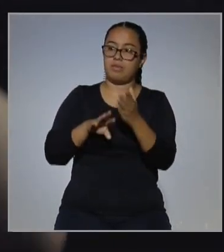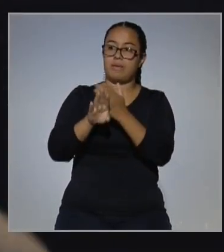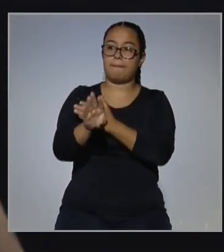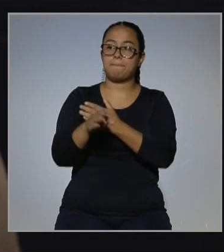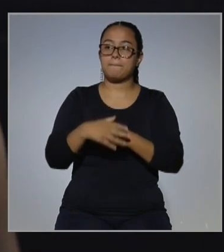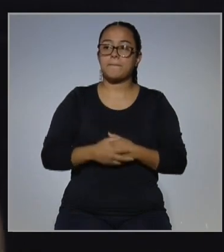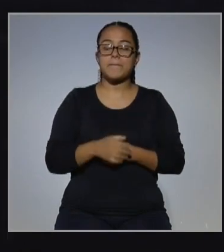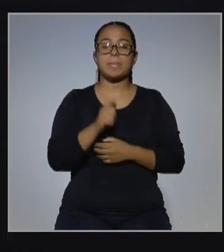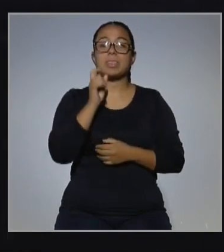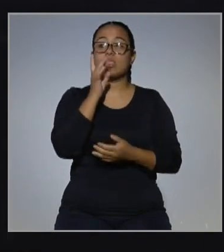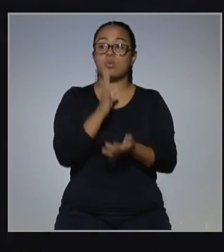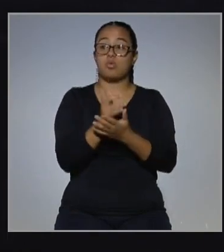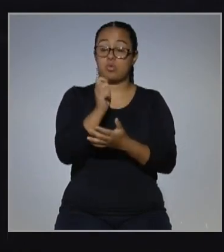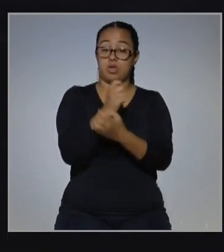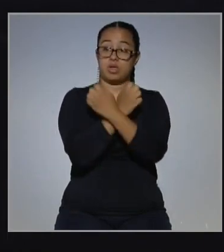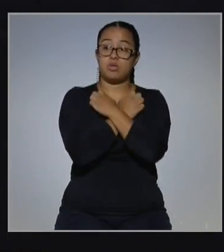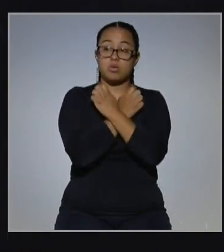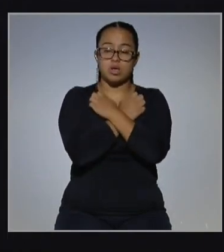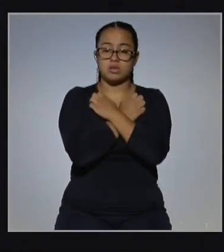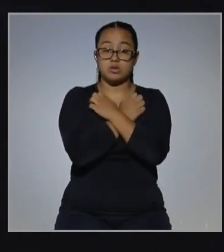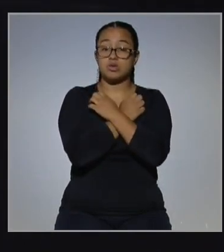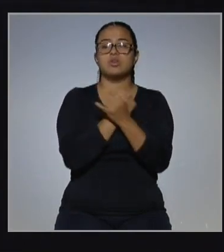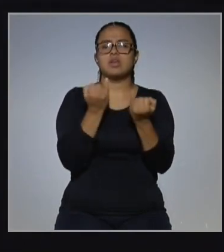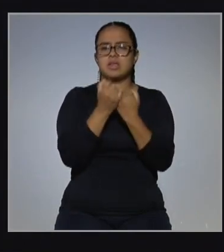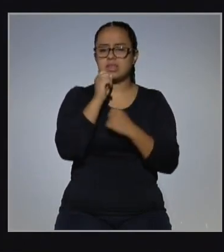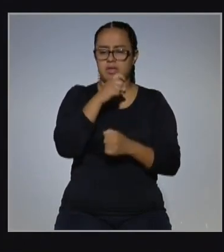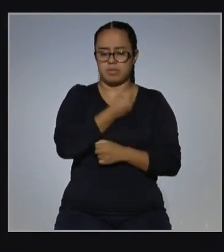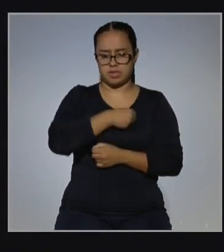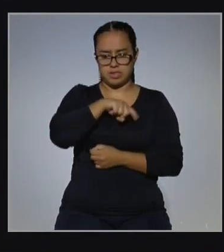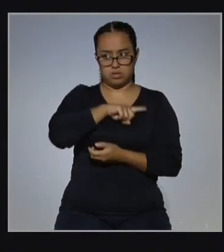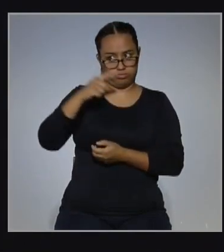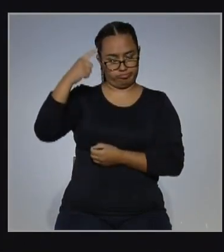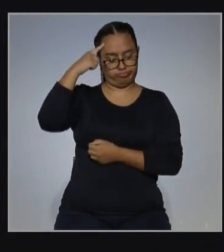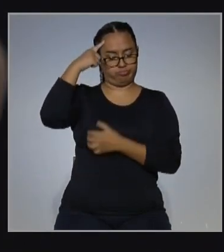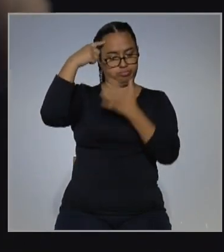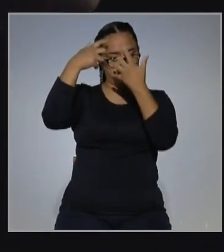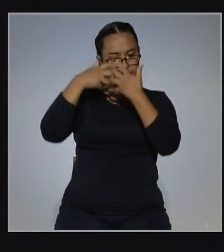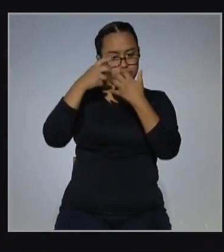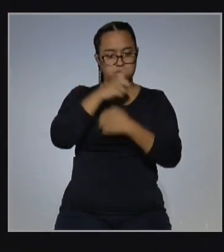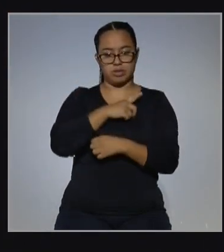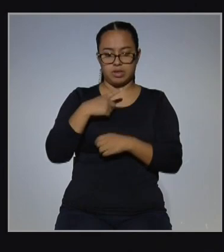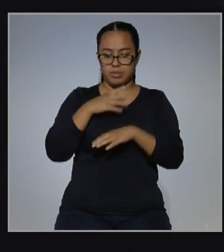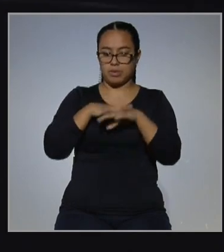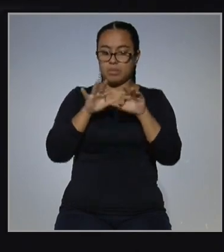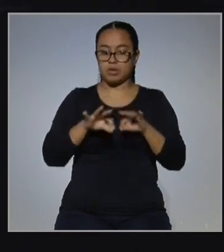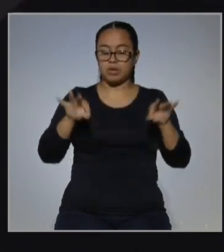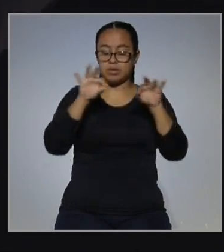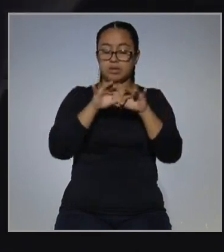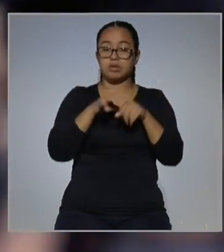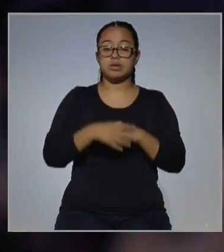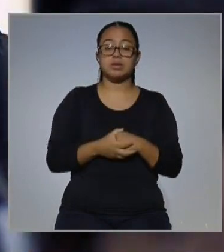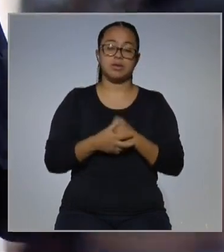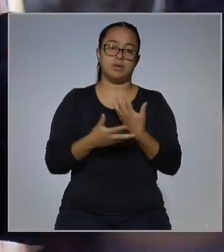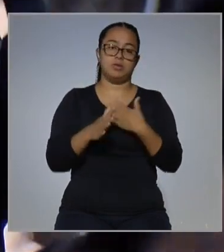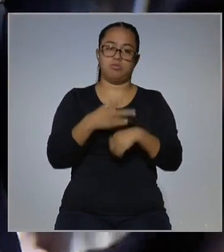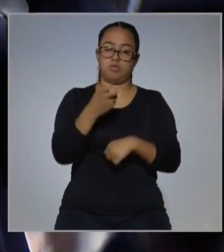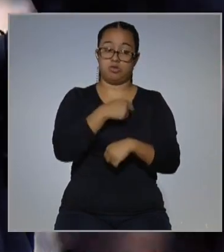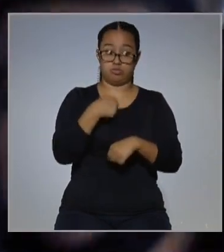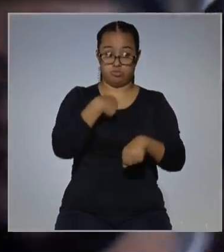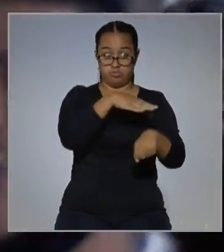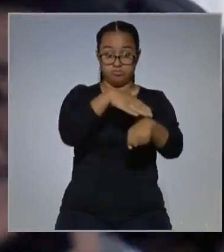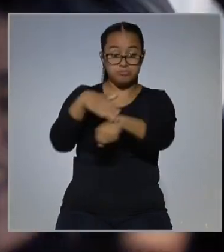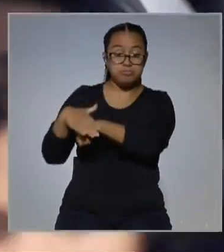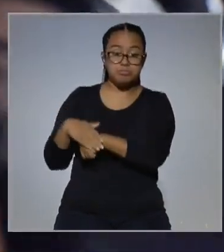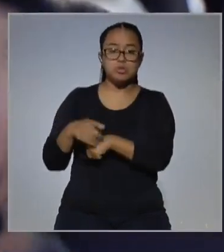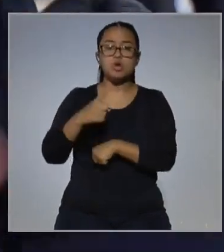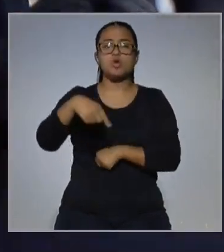solo en la educación, también en la salud física y mental de las víctimas. Por eso el llamado es: